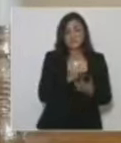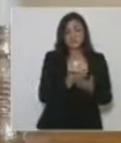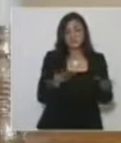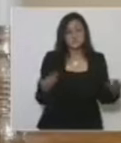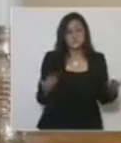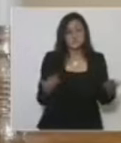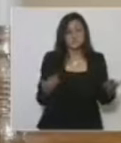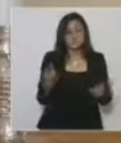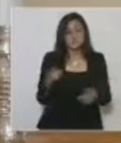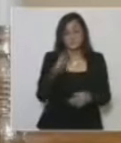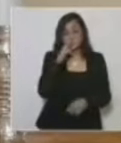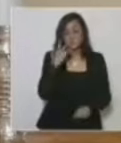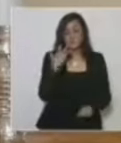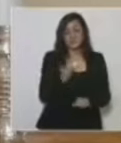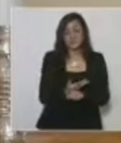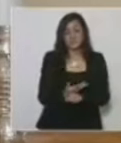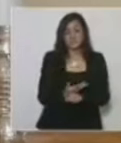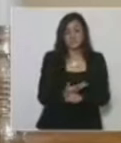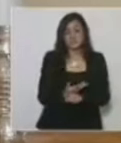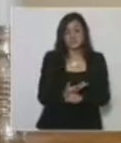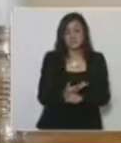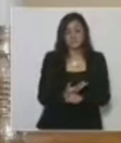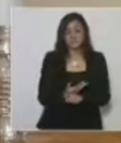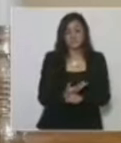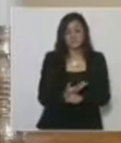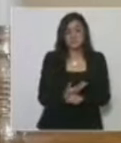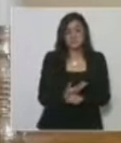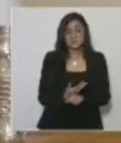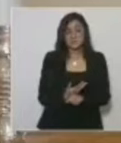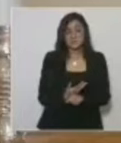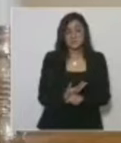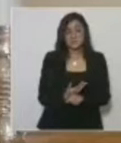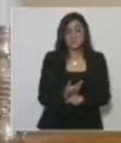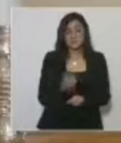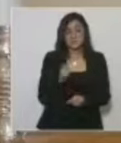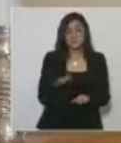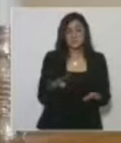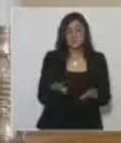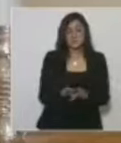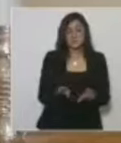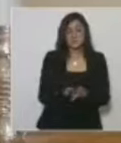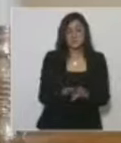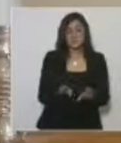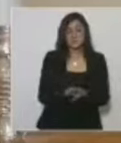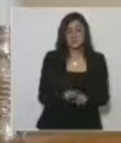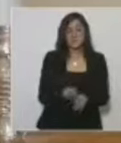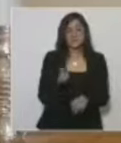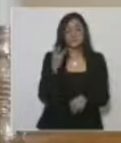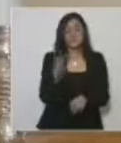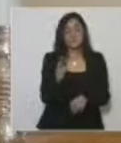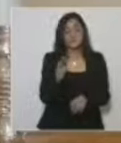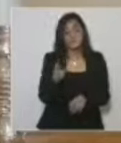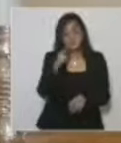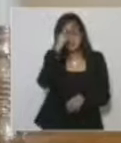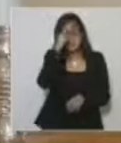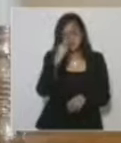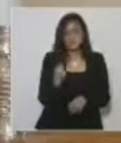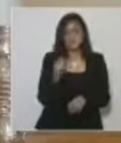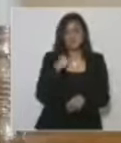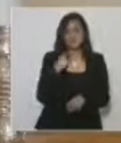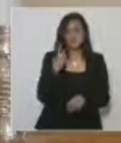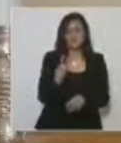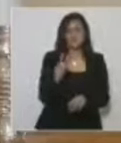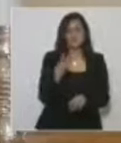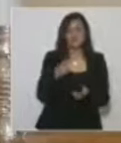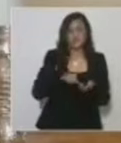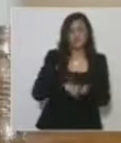Responsabilidades en la ejecución de 3 ministeriales, agentes